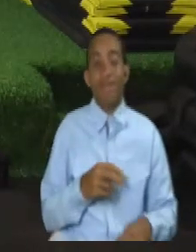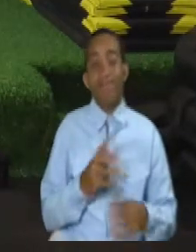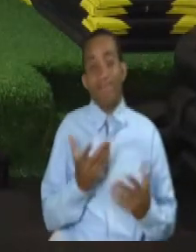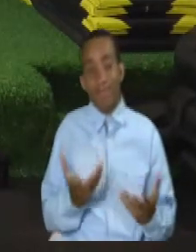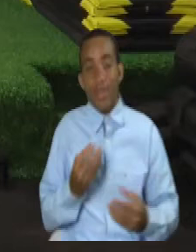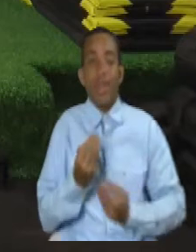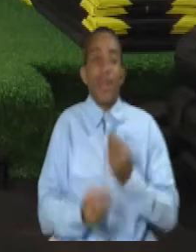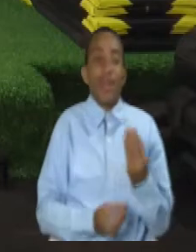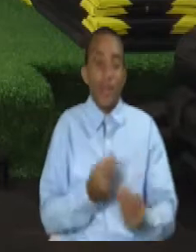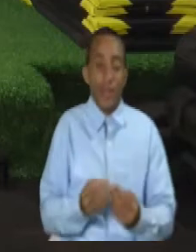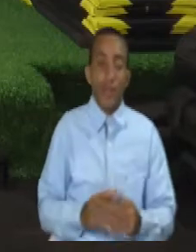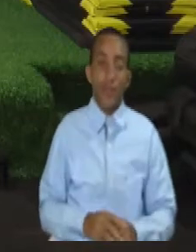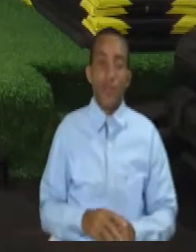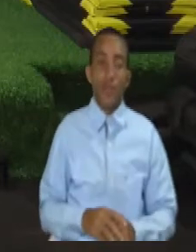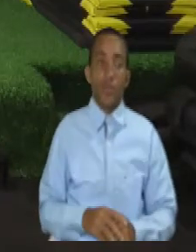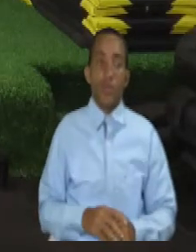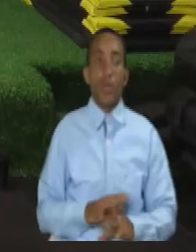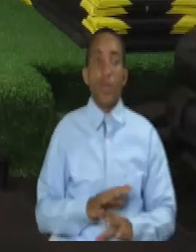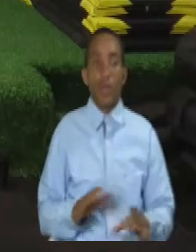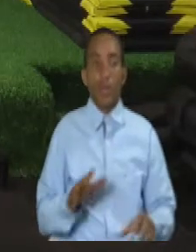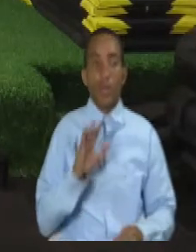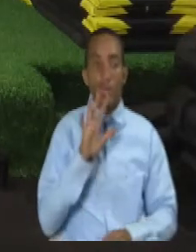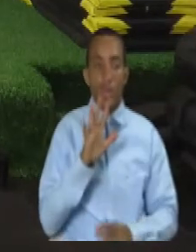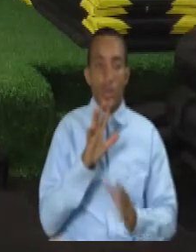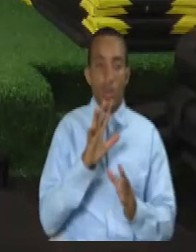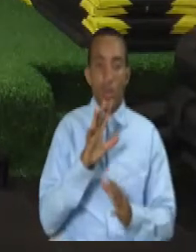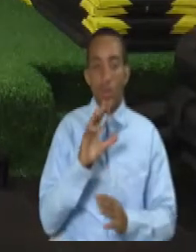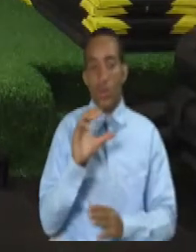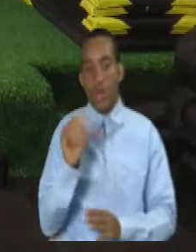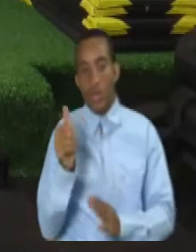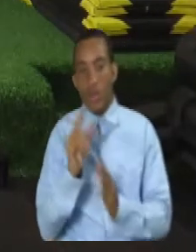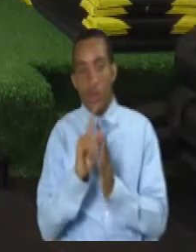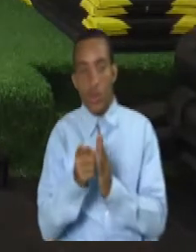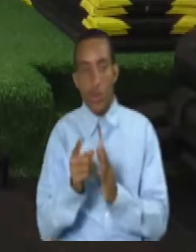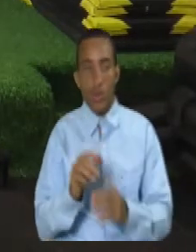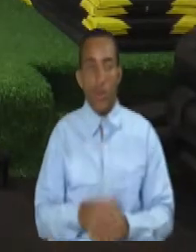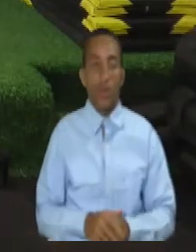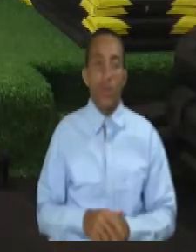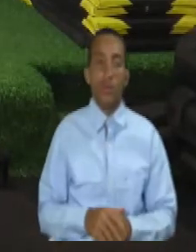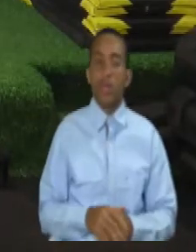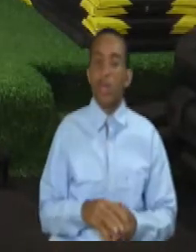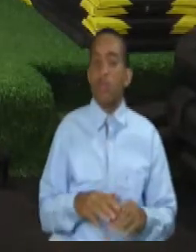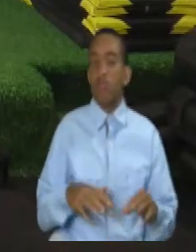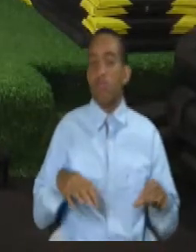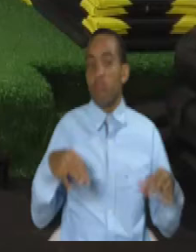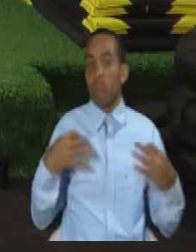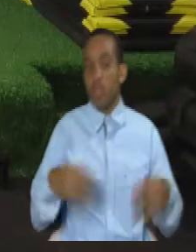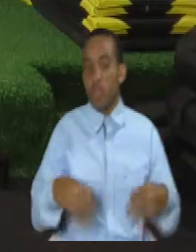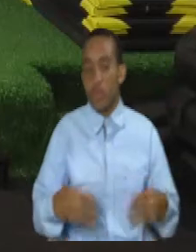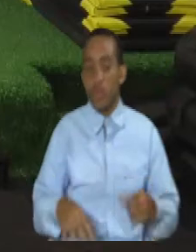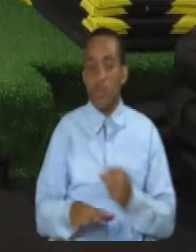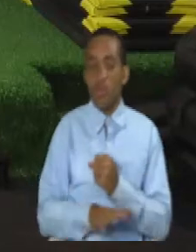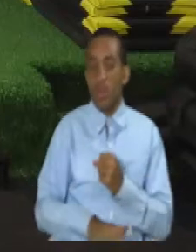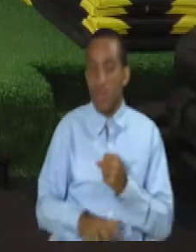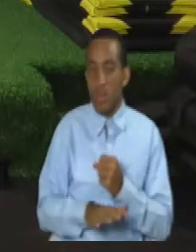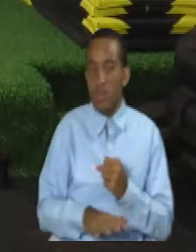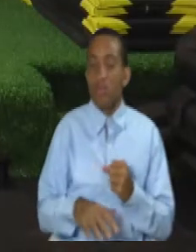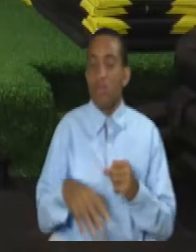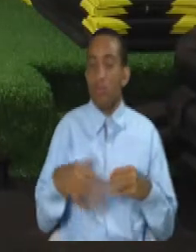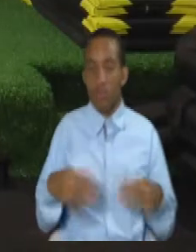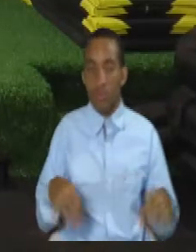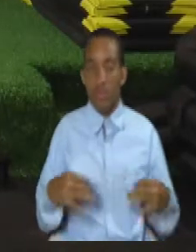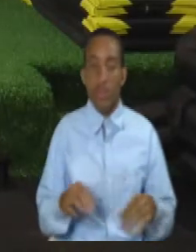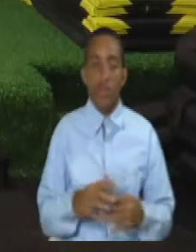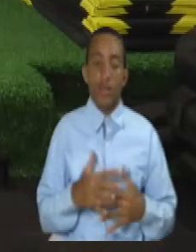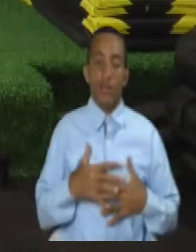hacer? Un buen estiramiento que dure entre 5 a 10 minutos, ¿listo? Entonces, son movimientos básicos, pero hay que traerlo mucho con la